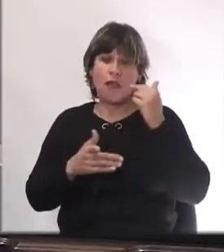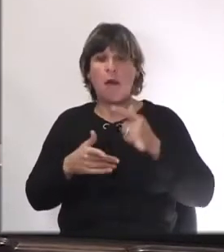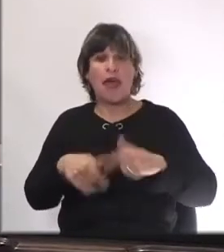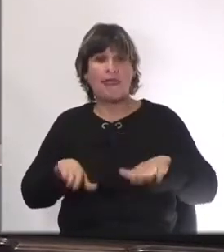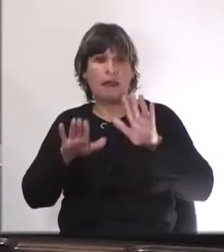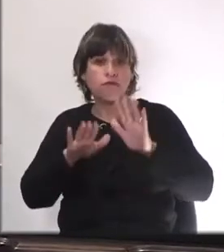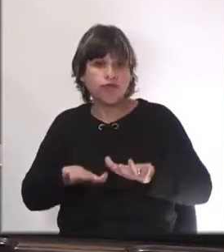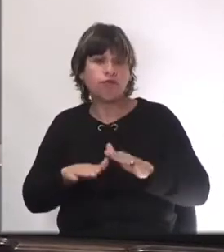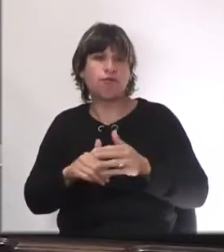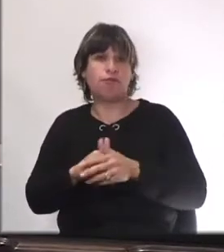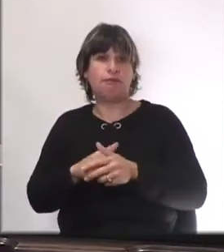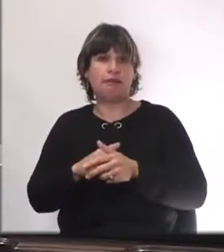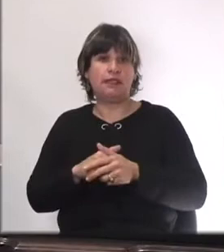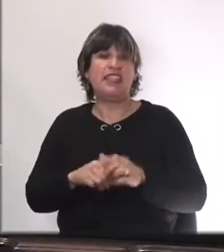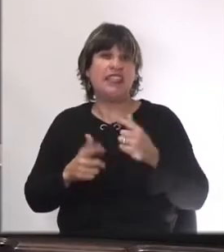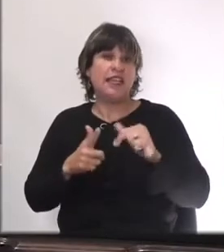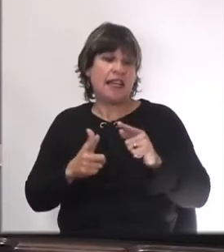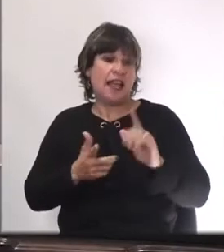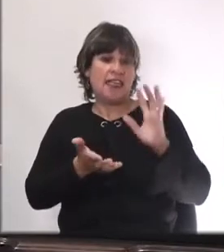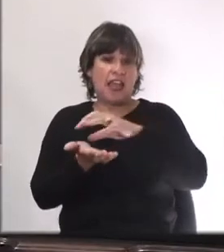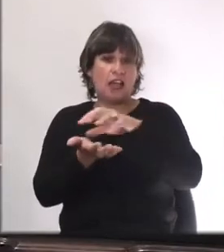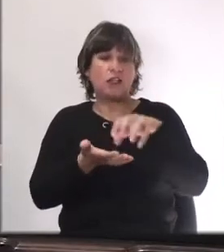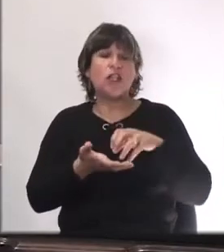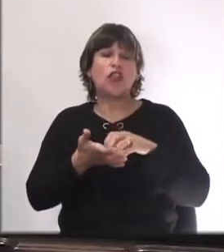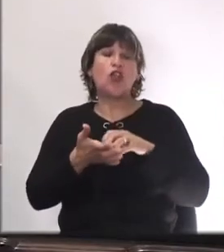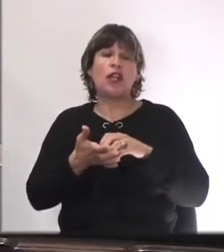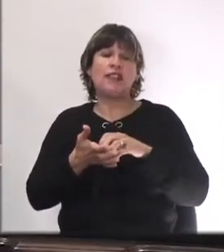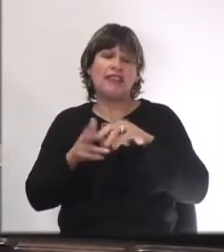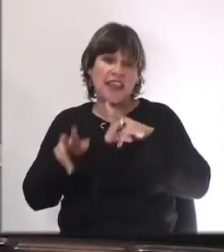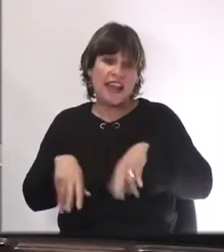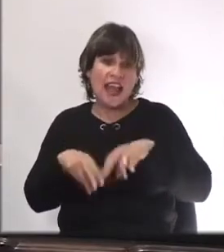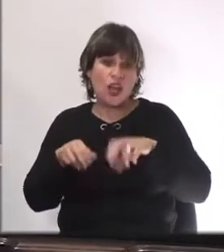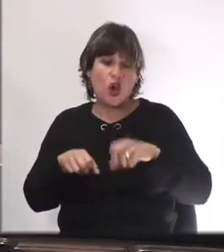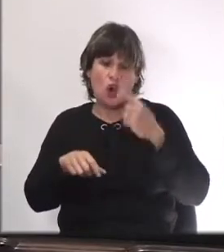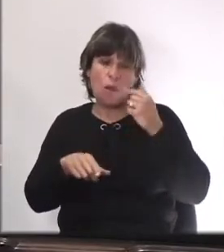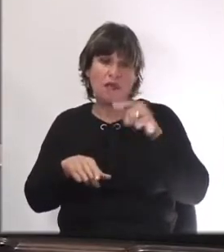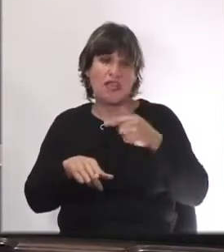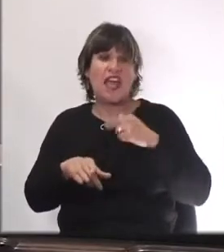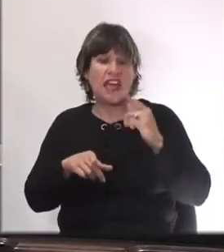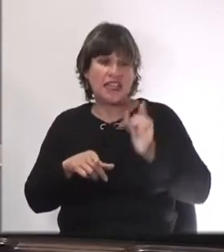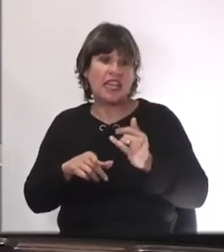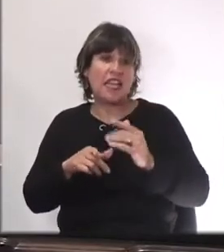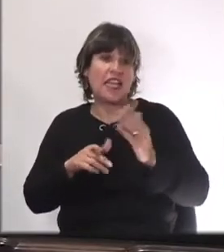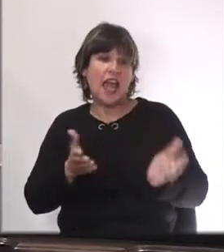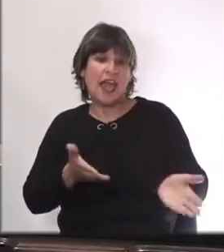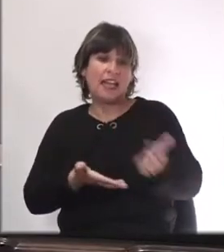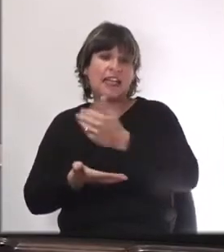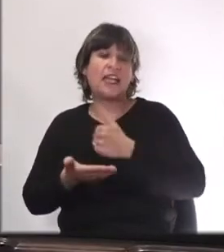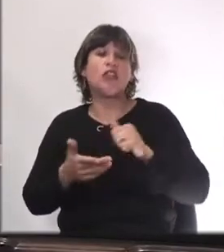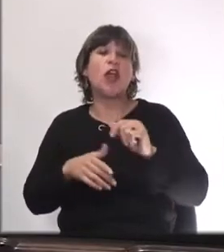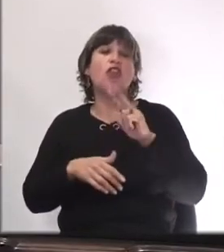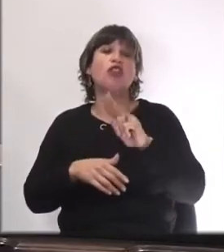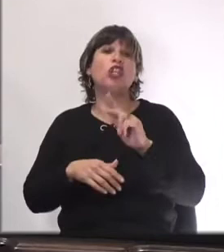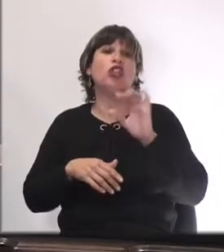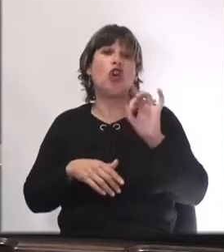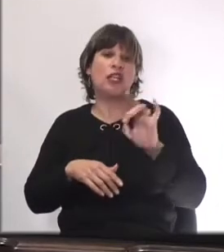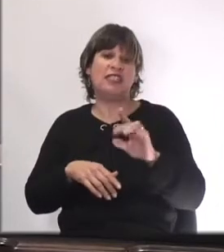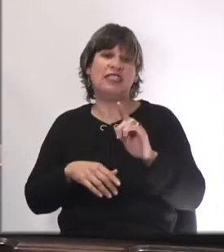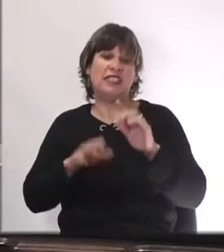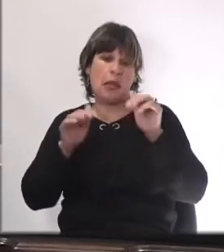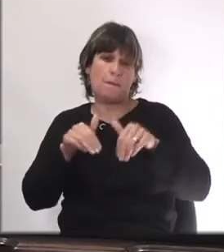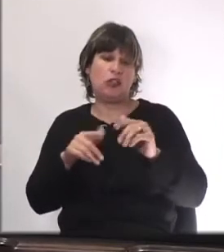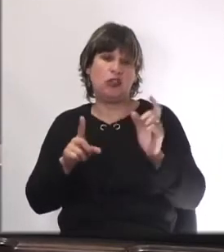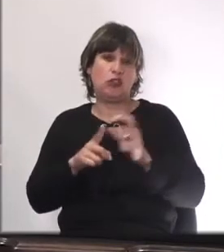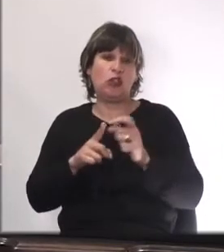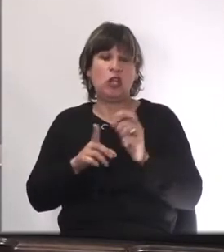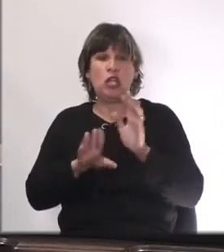paralización de amplios sectores de la economía, tiene un aumento de la recaudación de 215 millones de dólares. Y eso no se